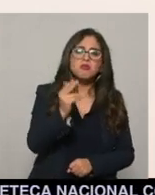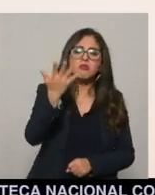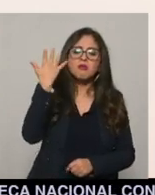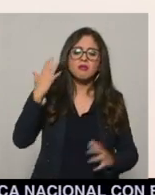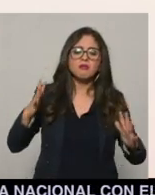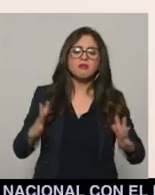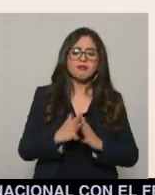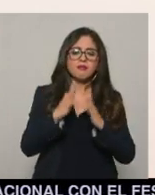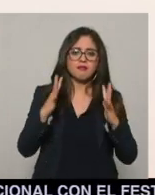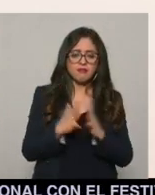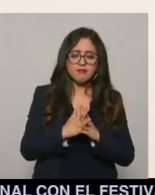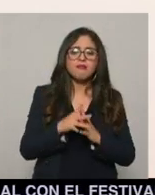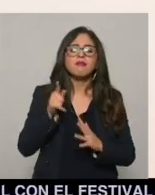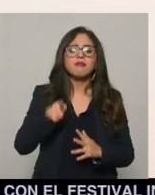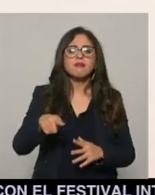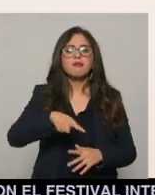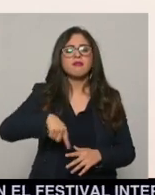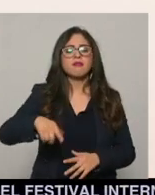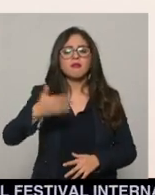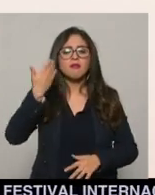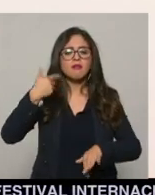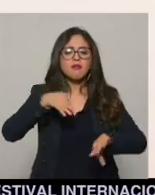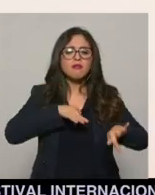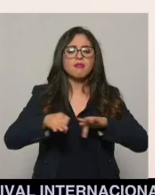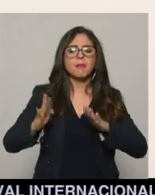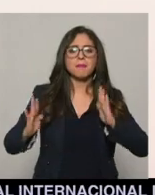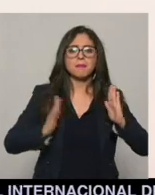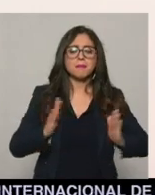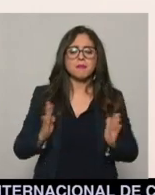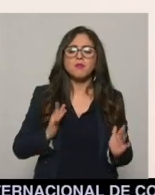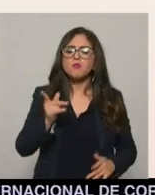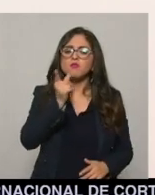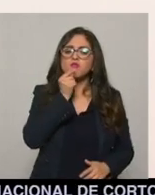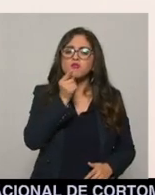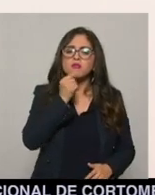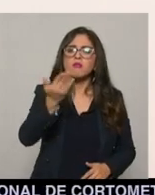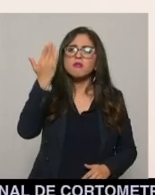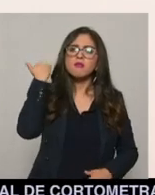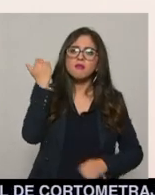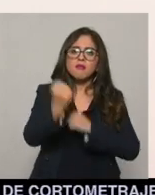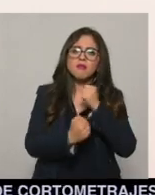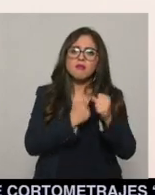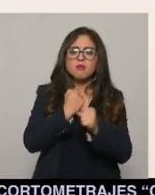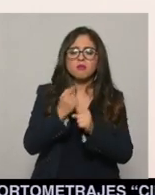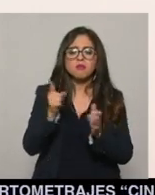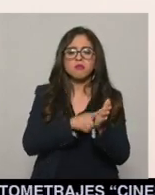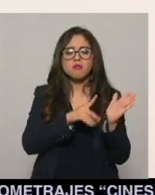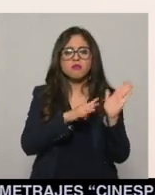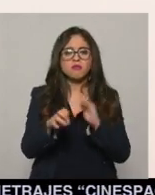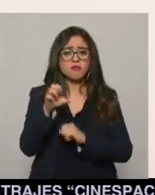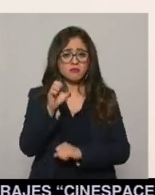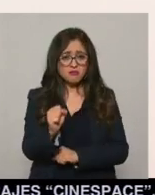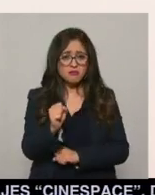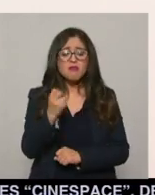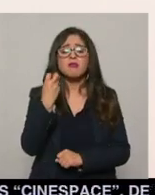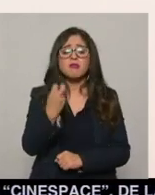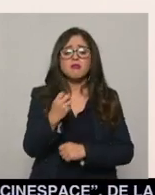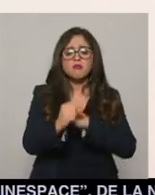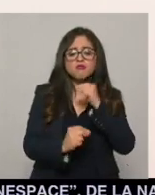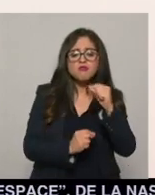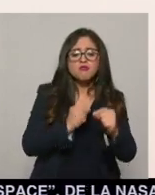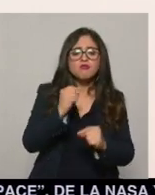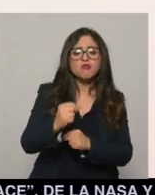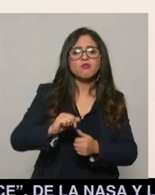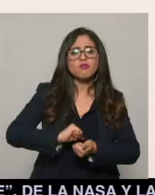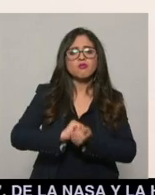la forma en la que operaban incluso los militares y los policías en la Guerra Sucia de los 70. Entonces es un problema estructural que se ha venido acarreando, que se ha venido